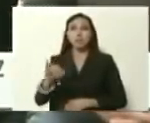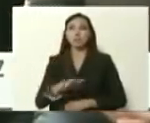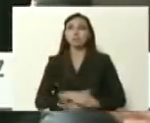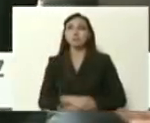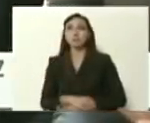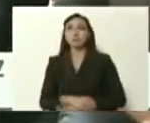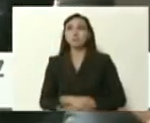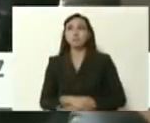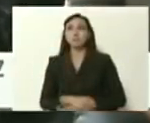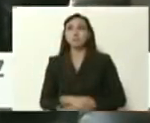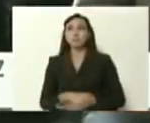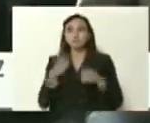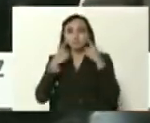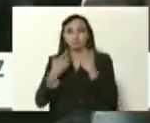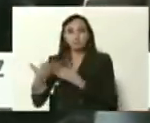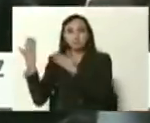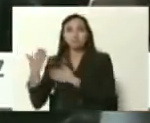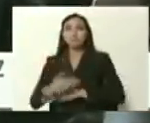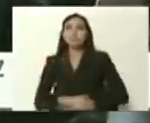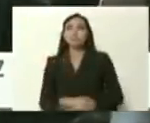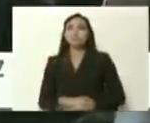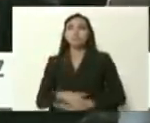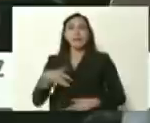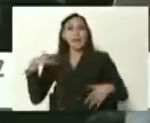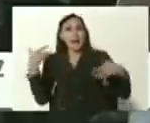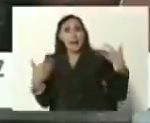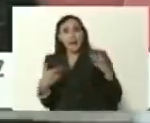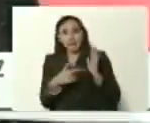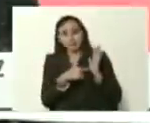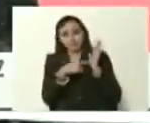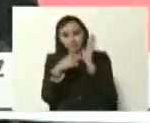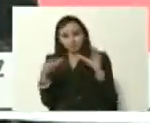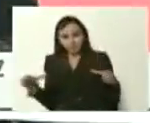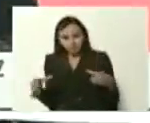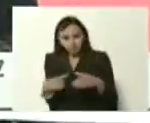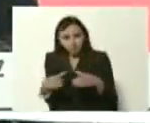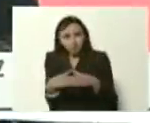Bueno, para mí es una gran alegría ver una representación no solamente